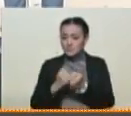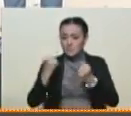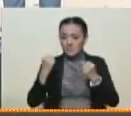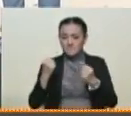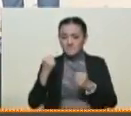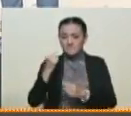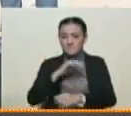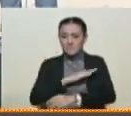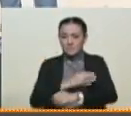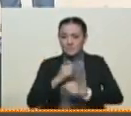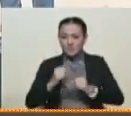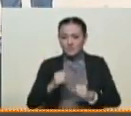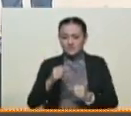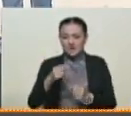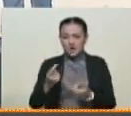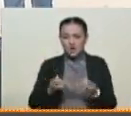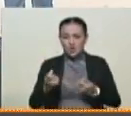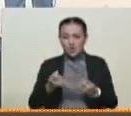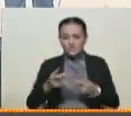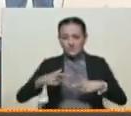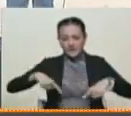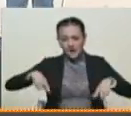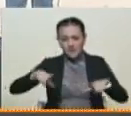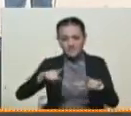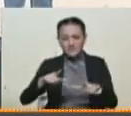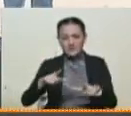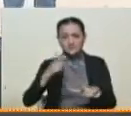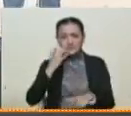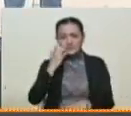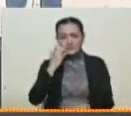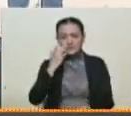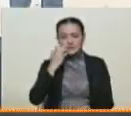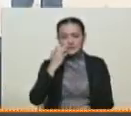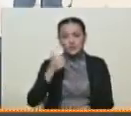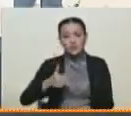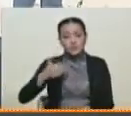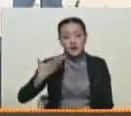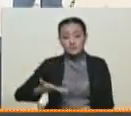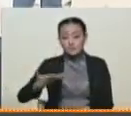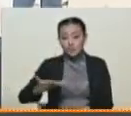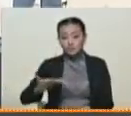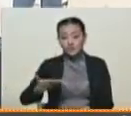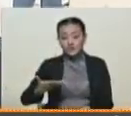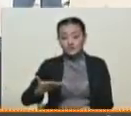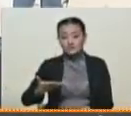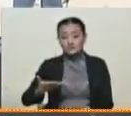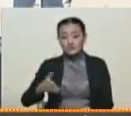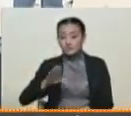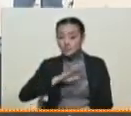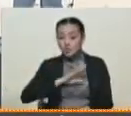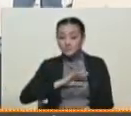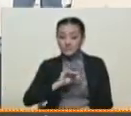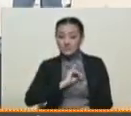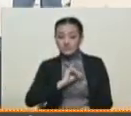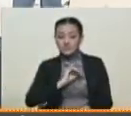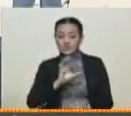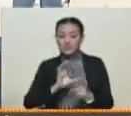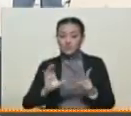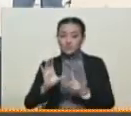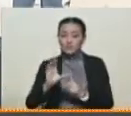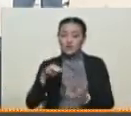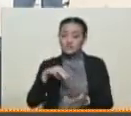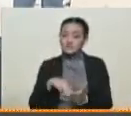tiene muy claro su espacio territorial, pero lo más importante, porque no hay ciudad sin alma, tiene su propia identidad cultural, que